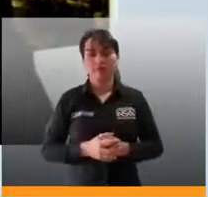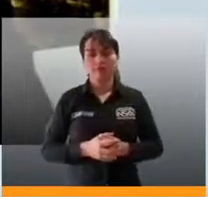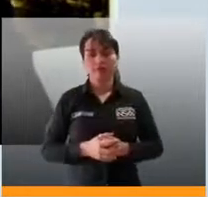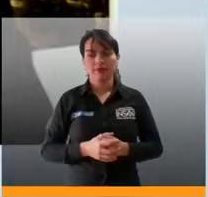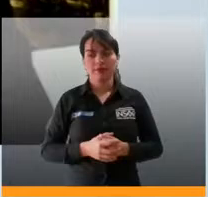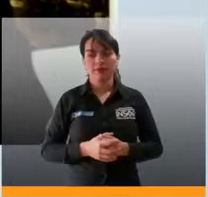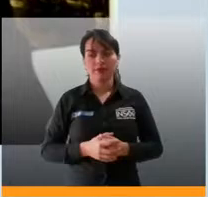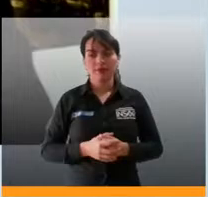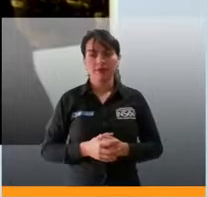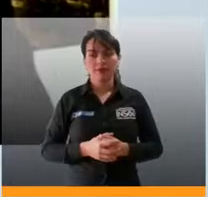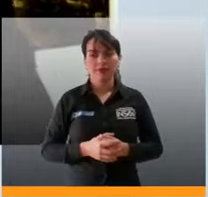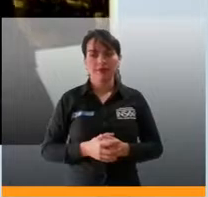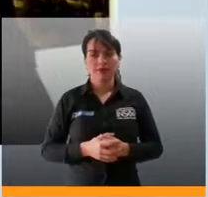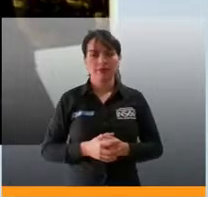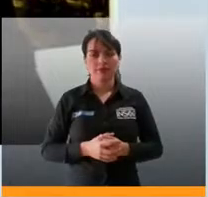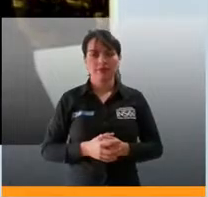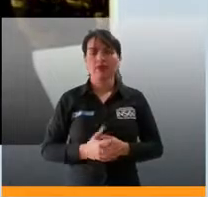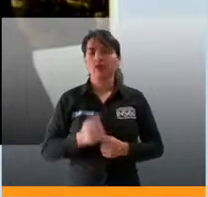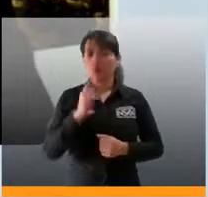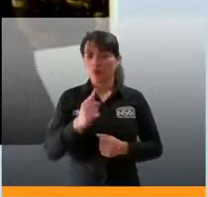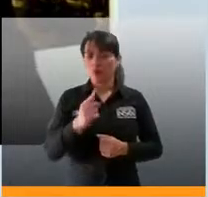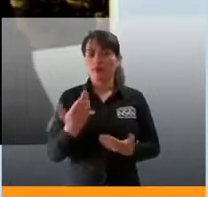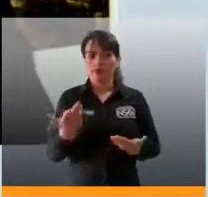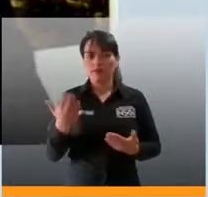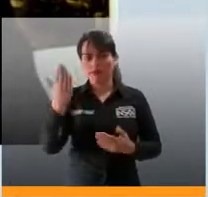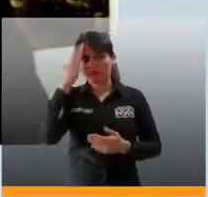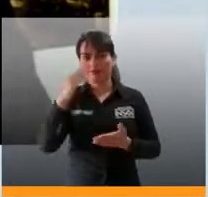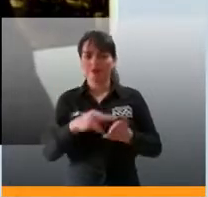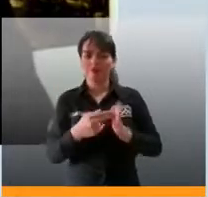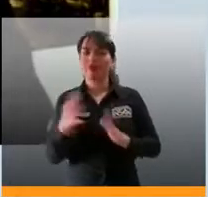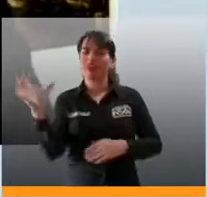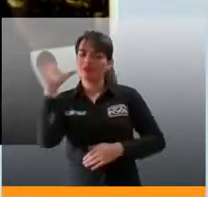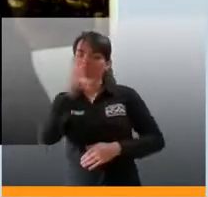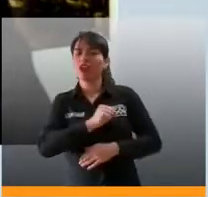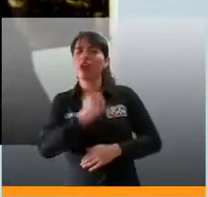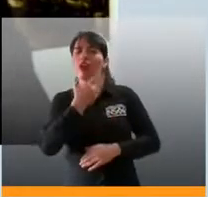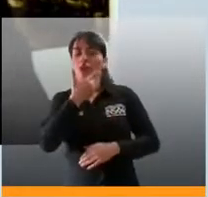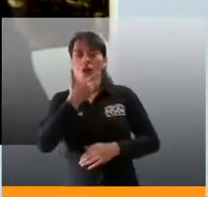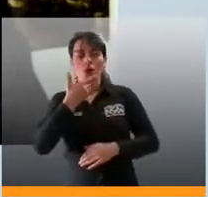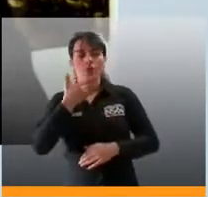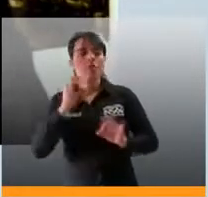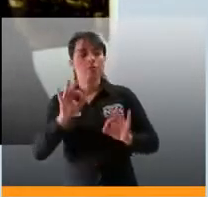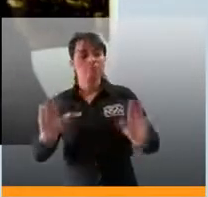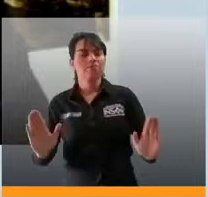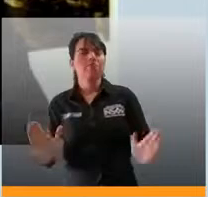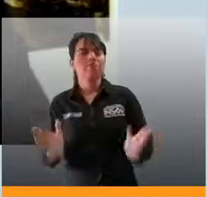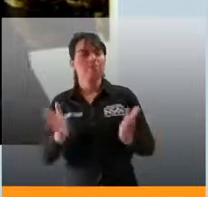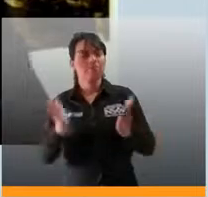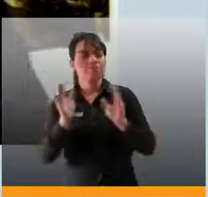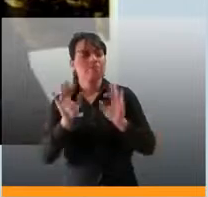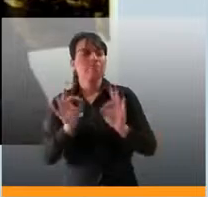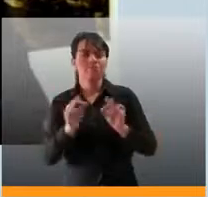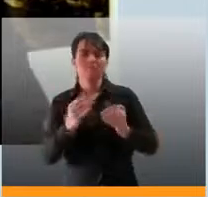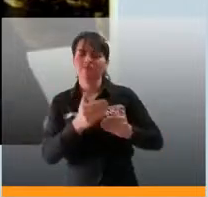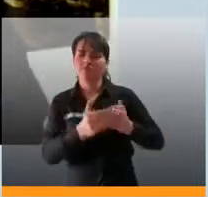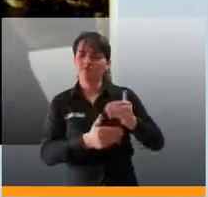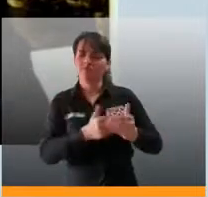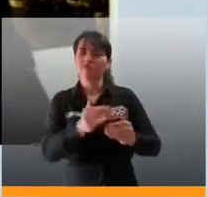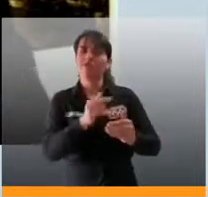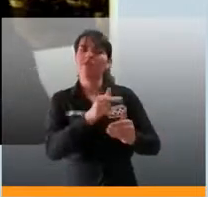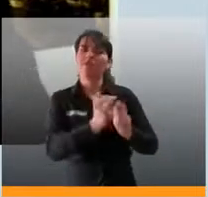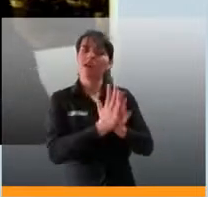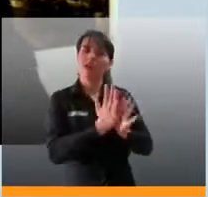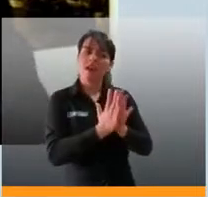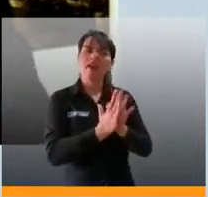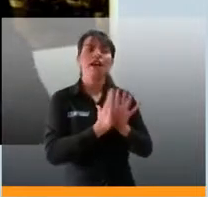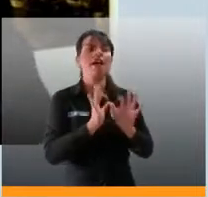que abordó de la mejor manera todas las herramientas y las acogió, y nos las hemos ido copiando y nos las hemos ido contando,